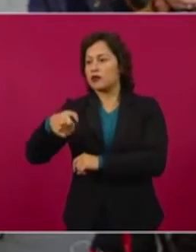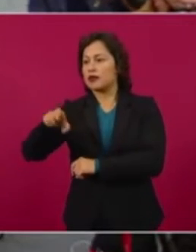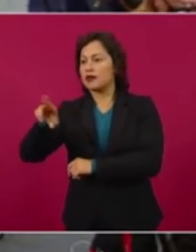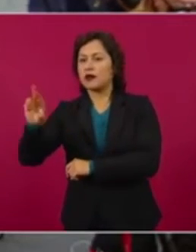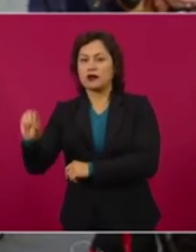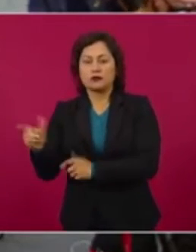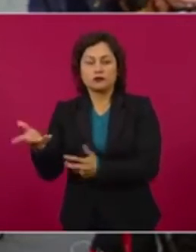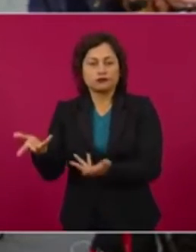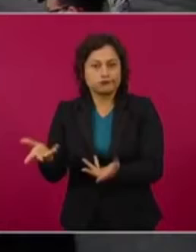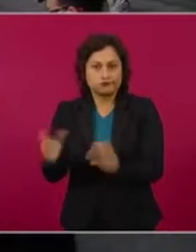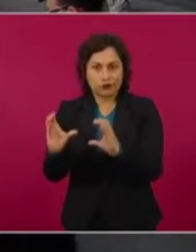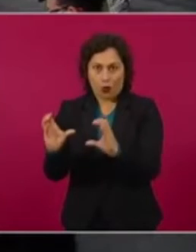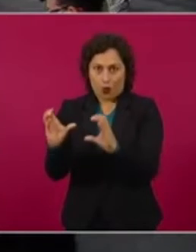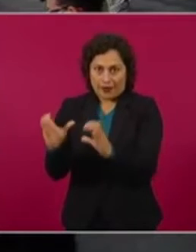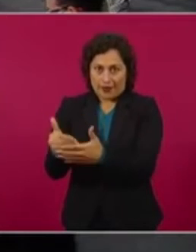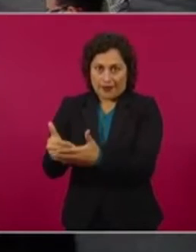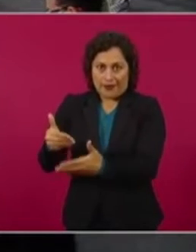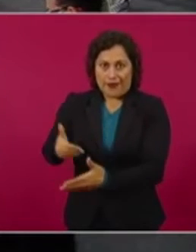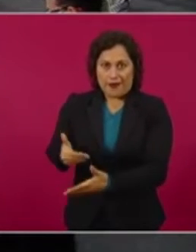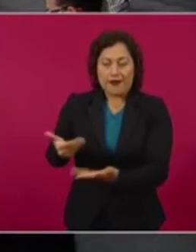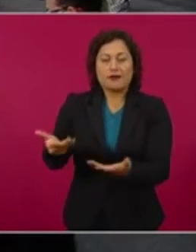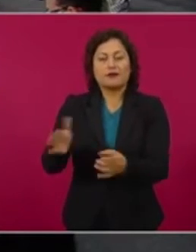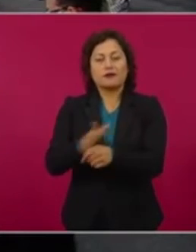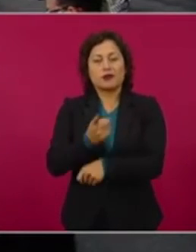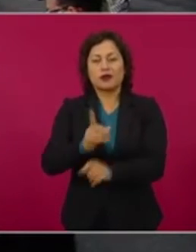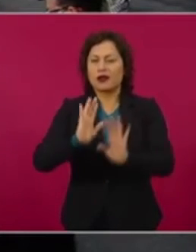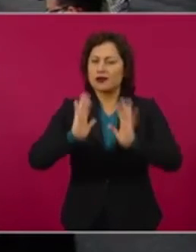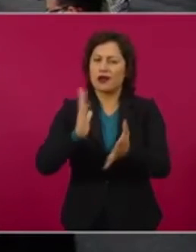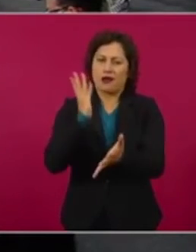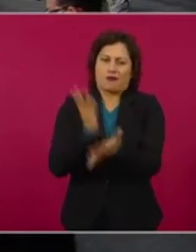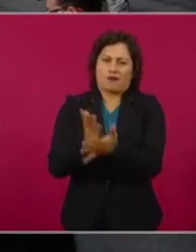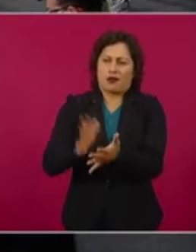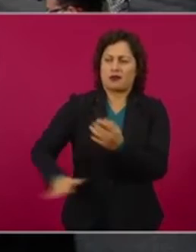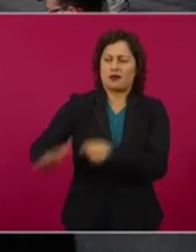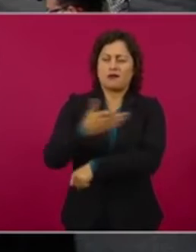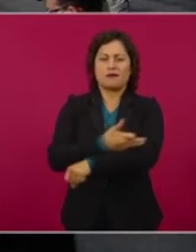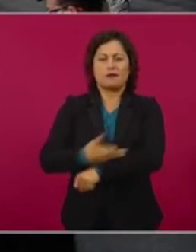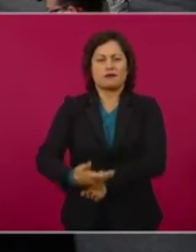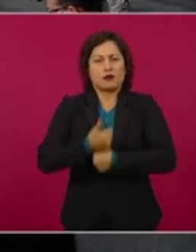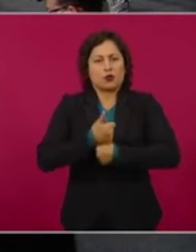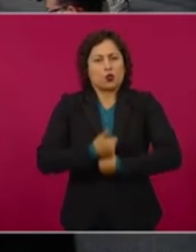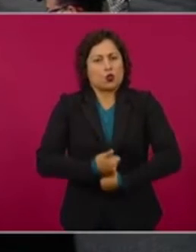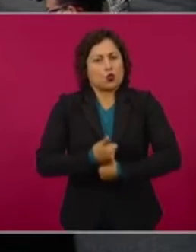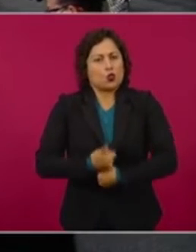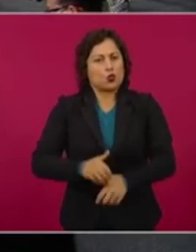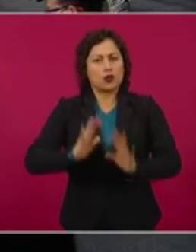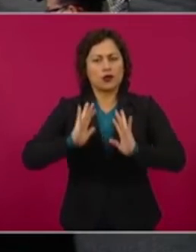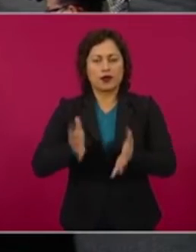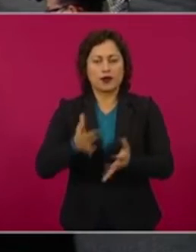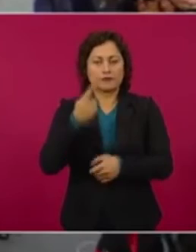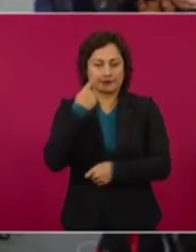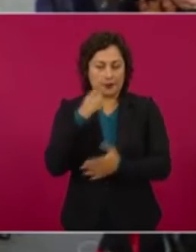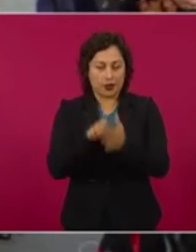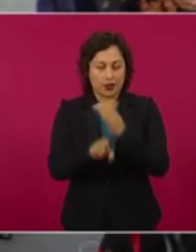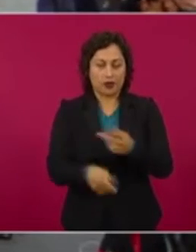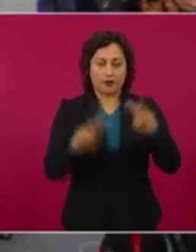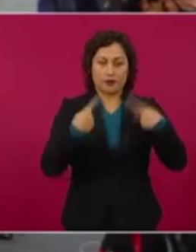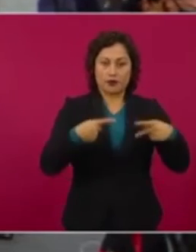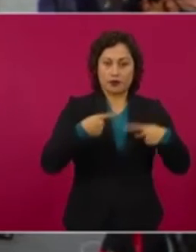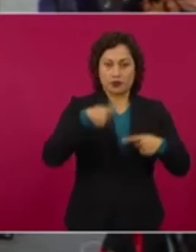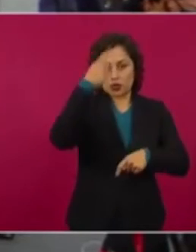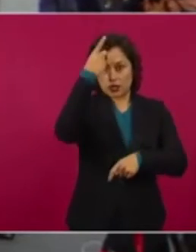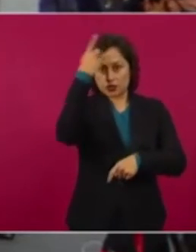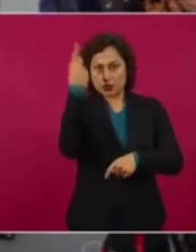estuvo, o sea, hay muchas pérdidas, muchas familias lastimadas. Existen los que tienen las escrituras, existen los que tienen